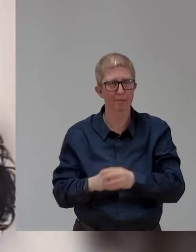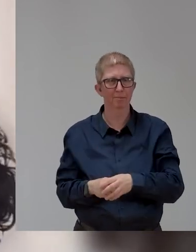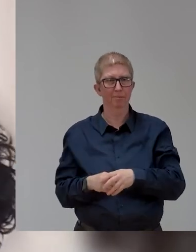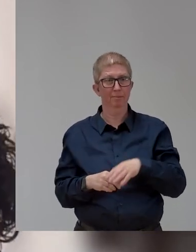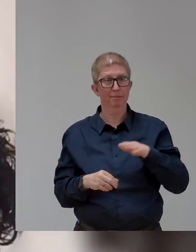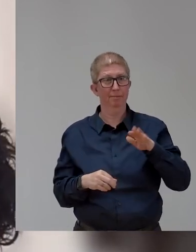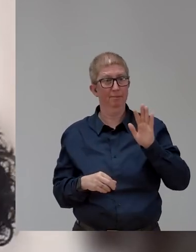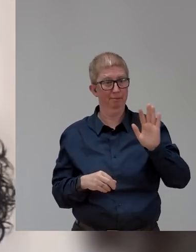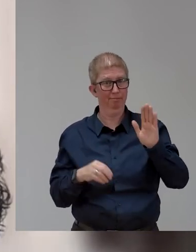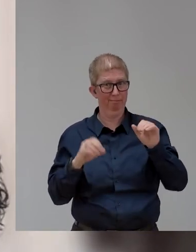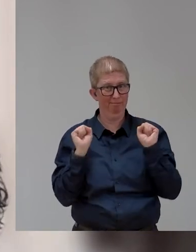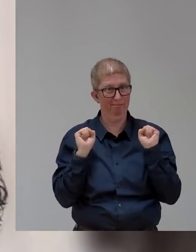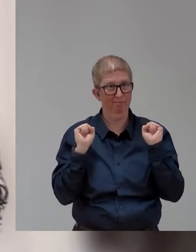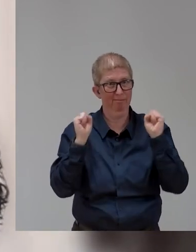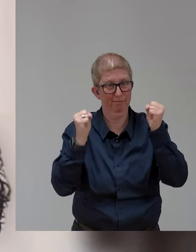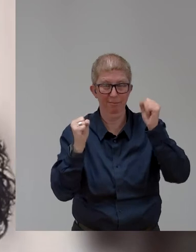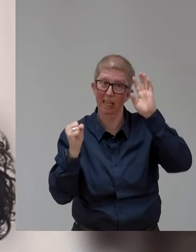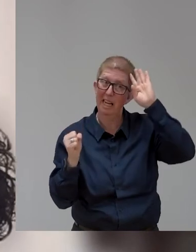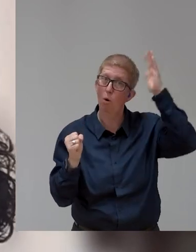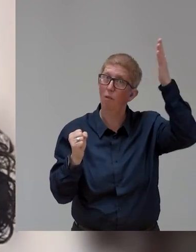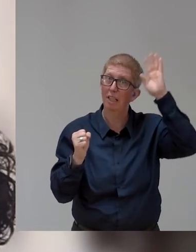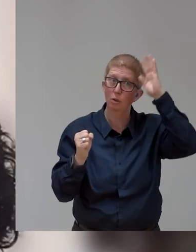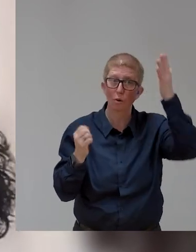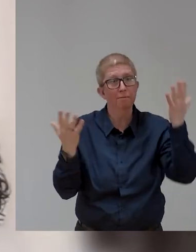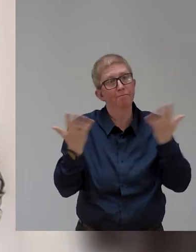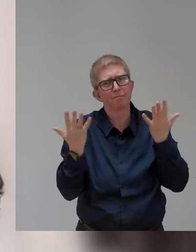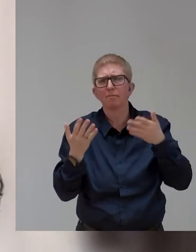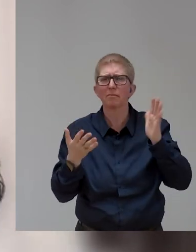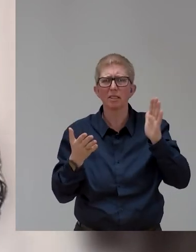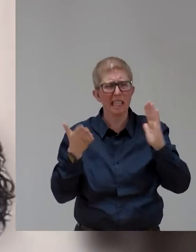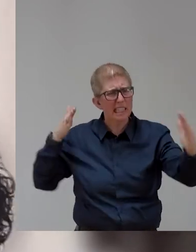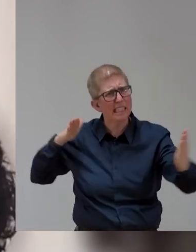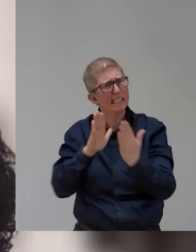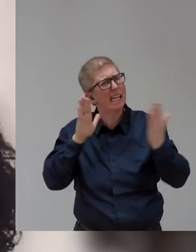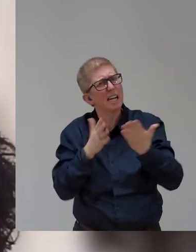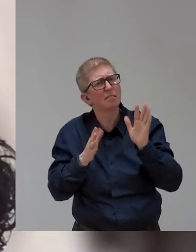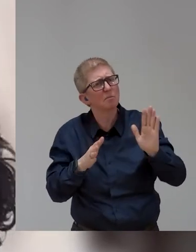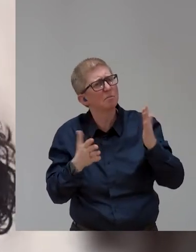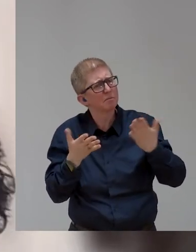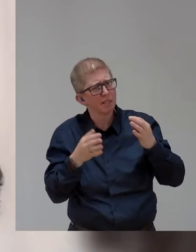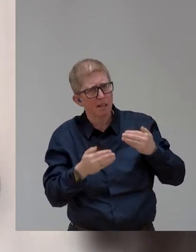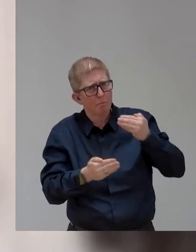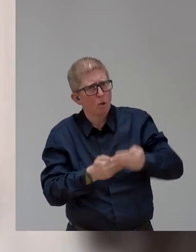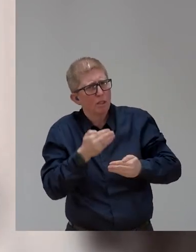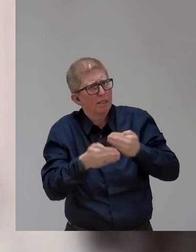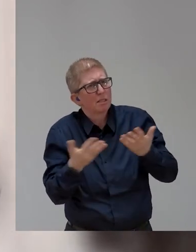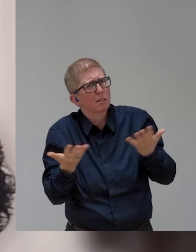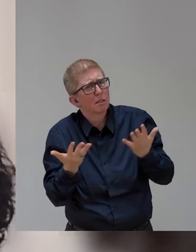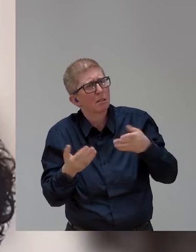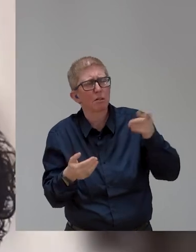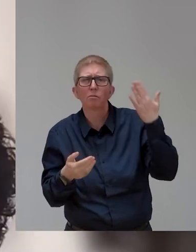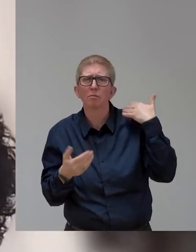on innovation? And what are the challenges involved in this sort of processes? What lessons have you learned? What can you share with